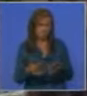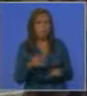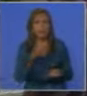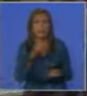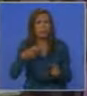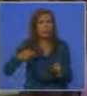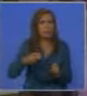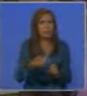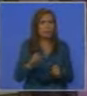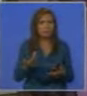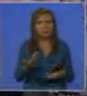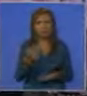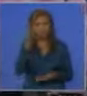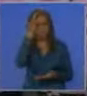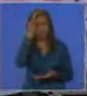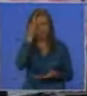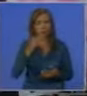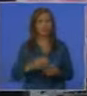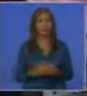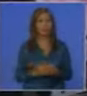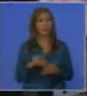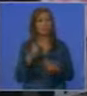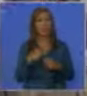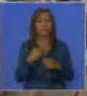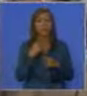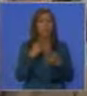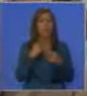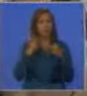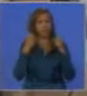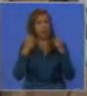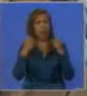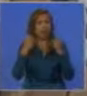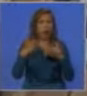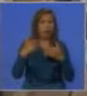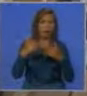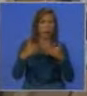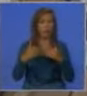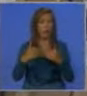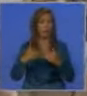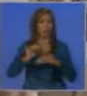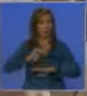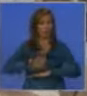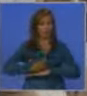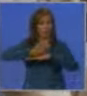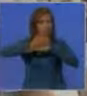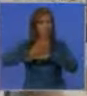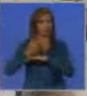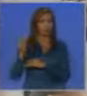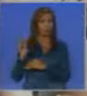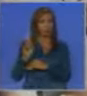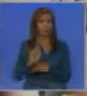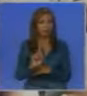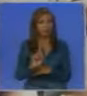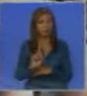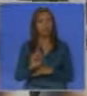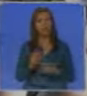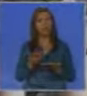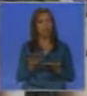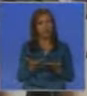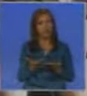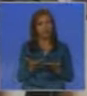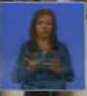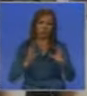gritos, cantos y pancartas, no pasó más de una hora que el fiscal general, Galo Chiriboga, salió a recibirlas a la puerta de la fiscalía